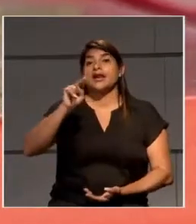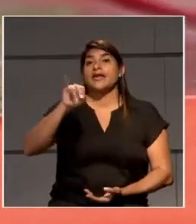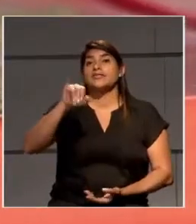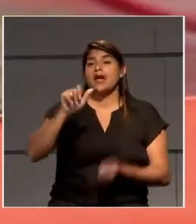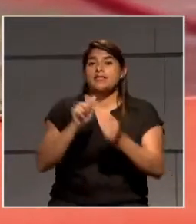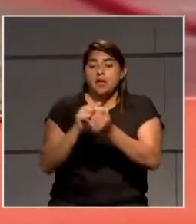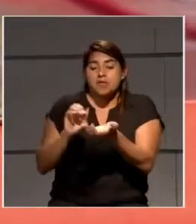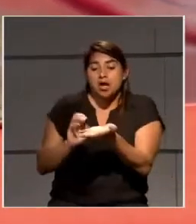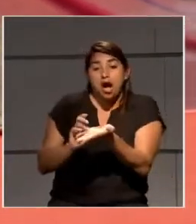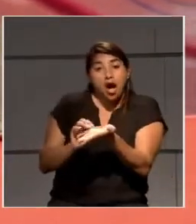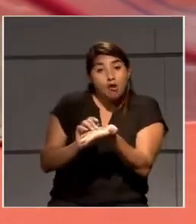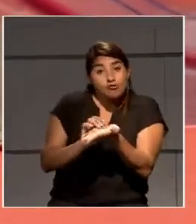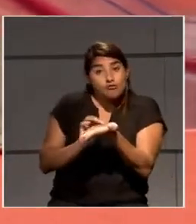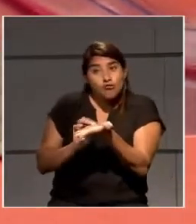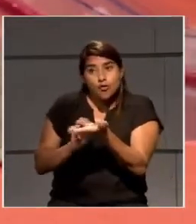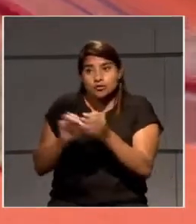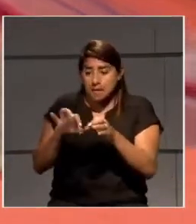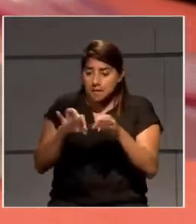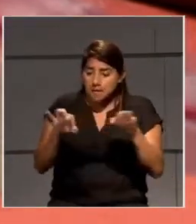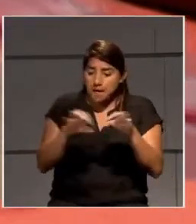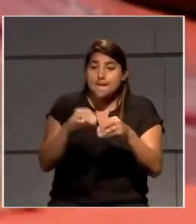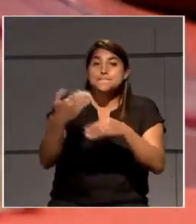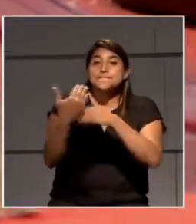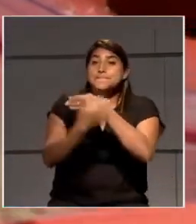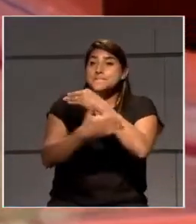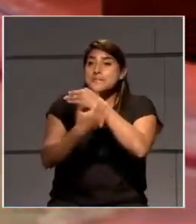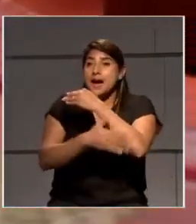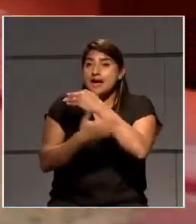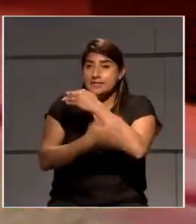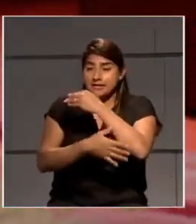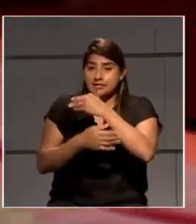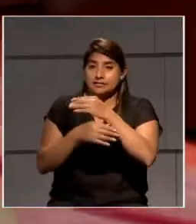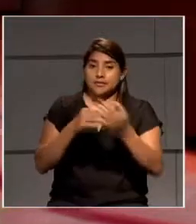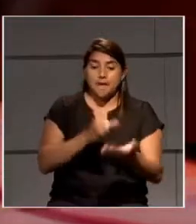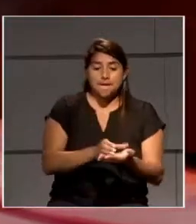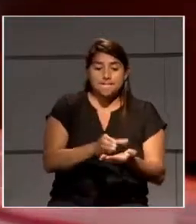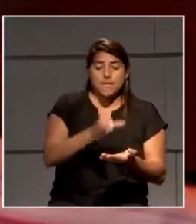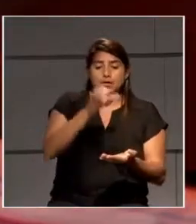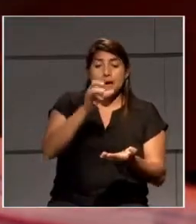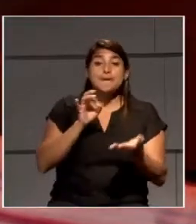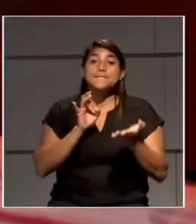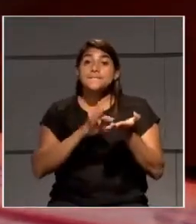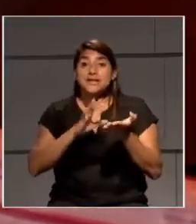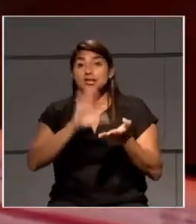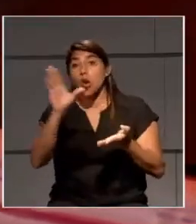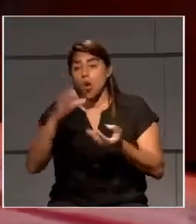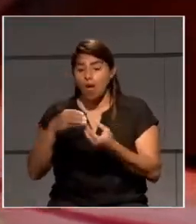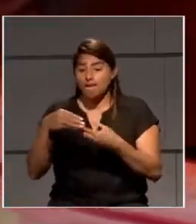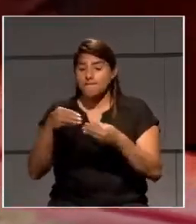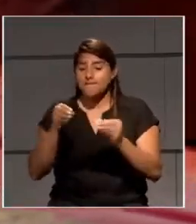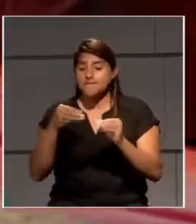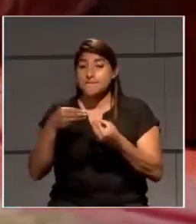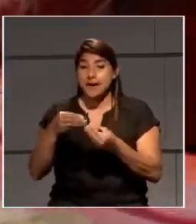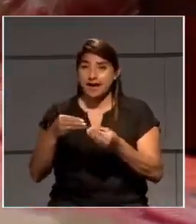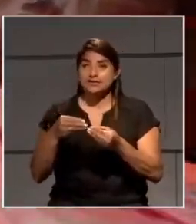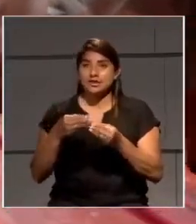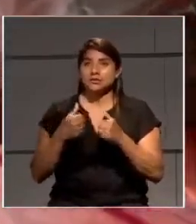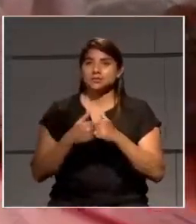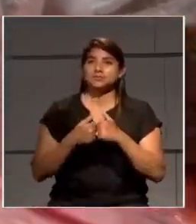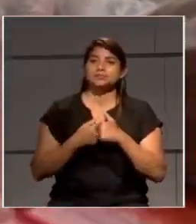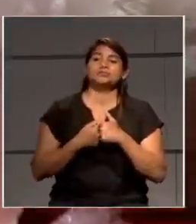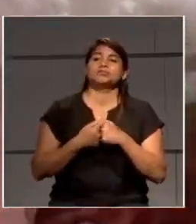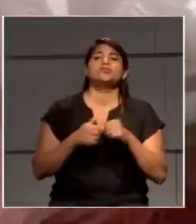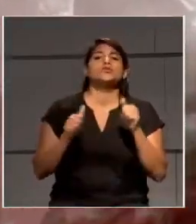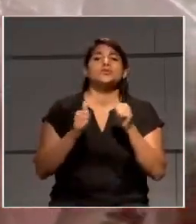arroz, los palitos. Una botella. ¿De vidrio o de plástico? Tengo... Con